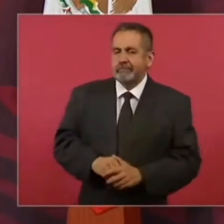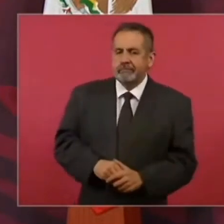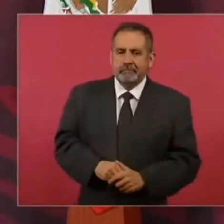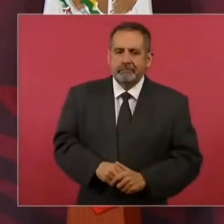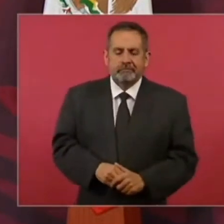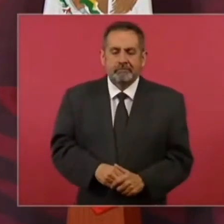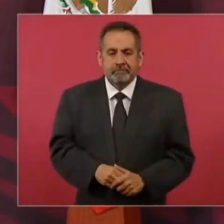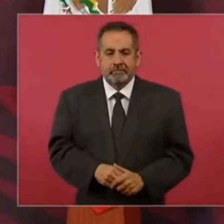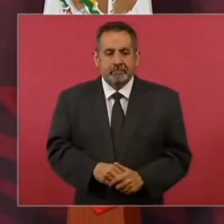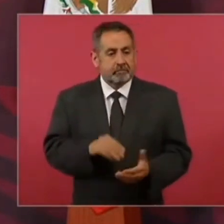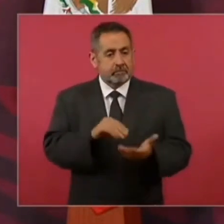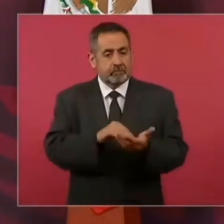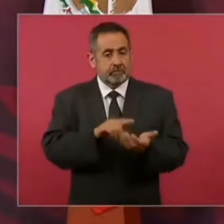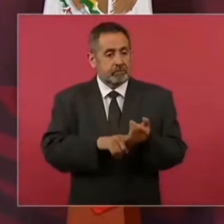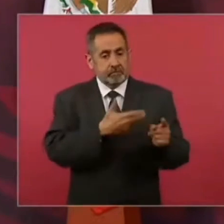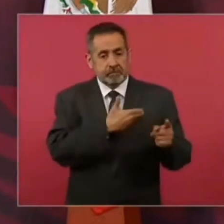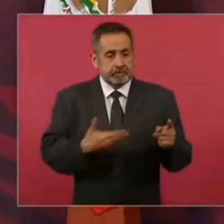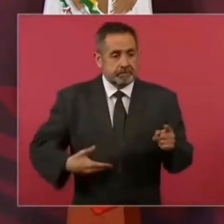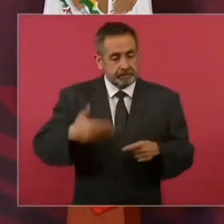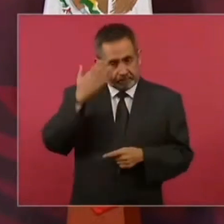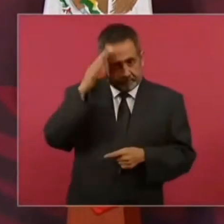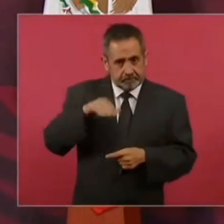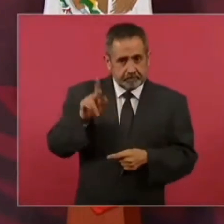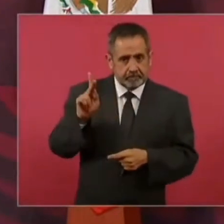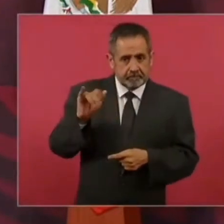Todavía la presidenta, la señora Piña,